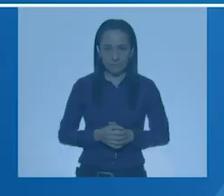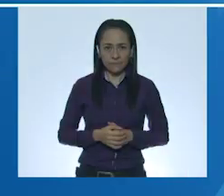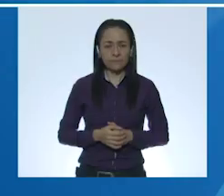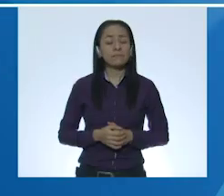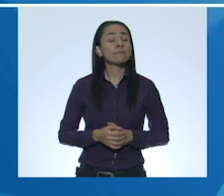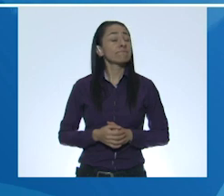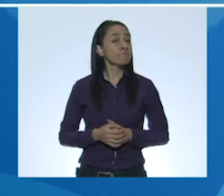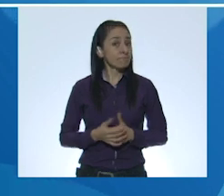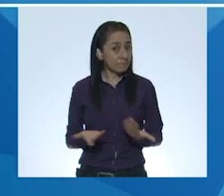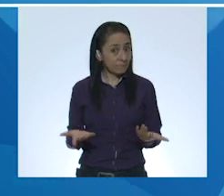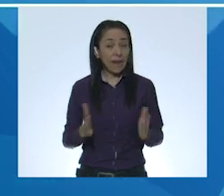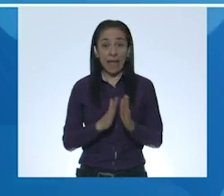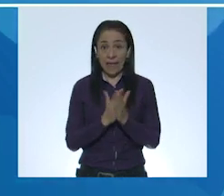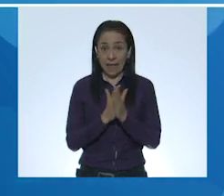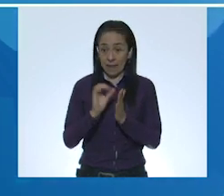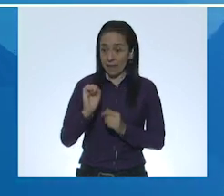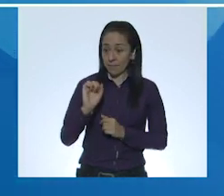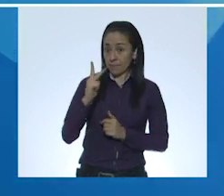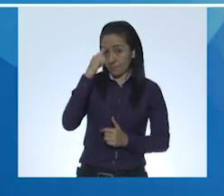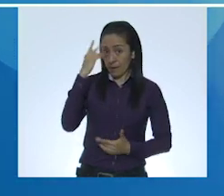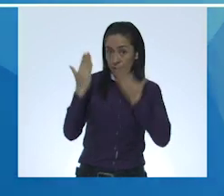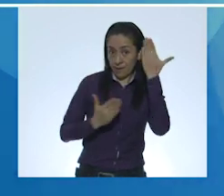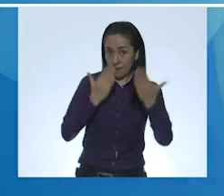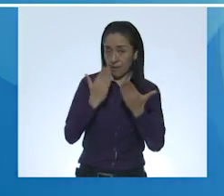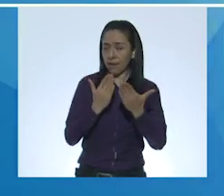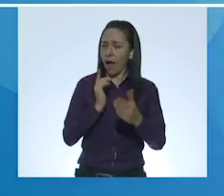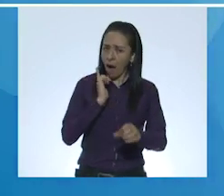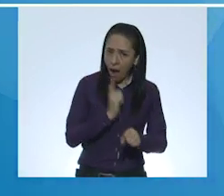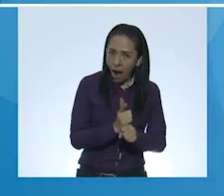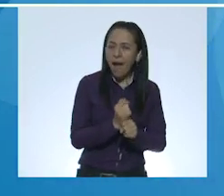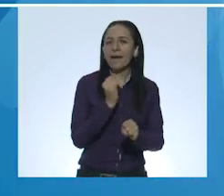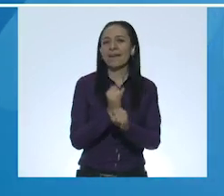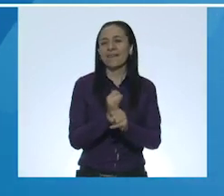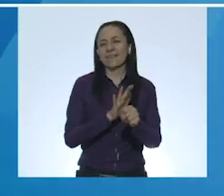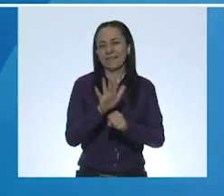También puedes encontrar los libros de texto en la página